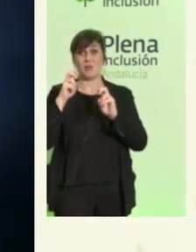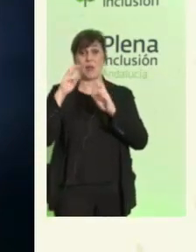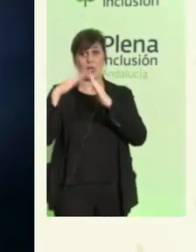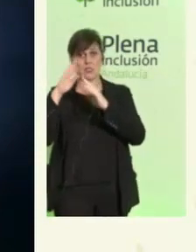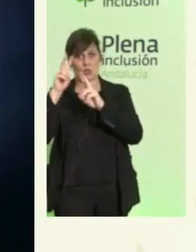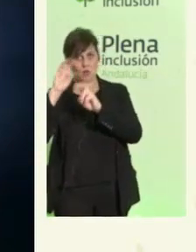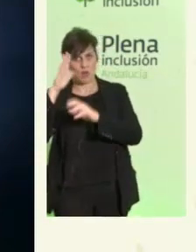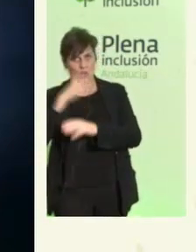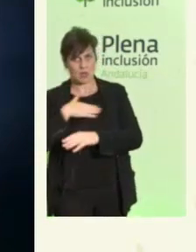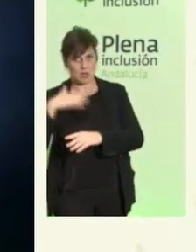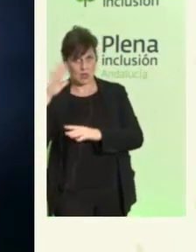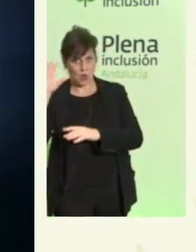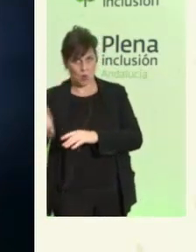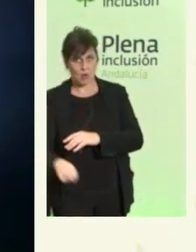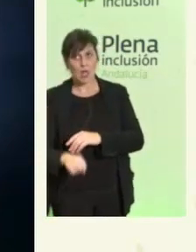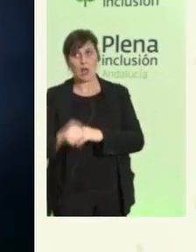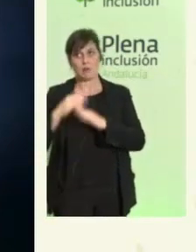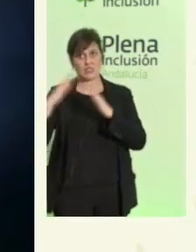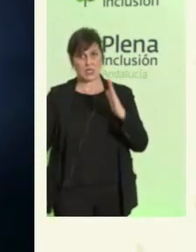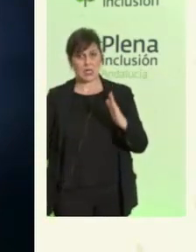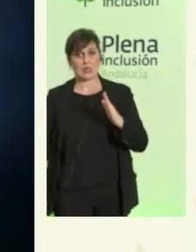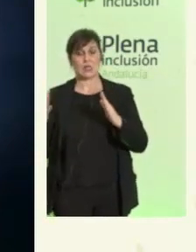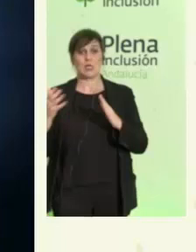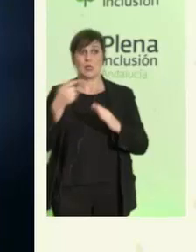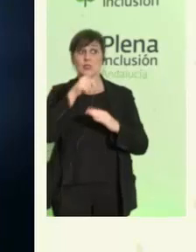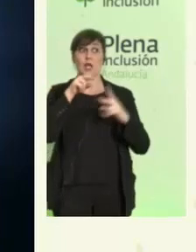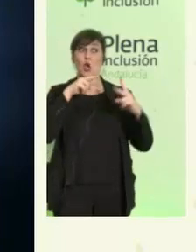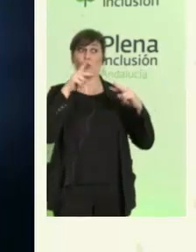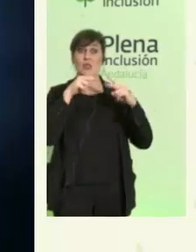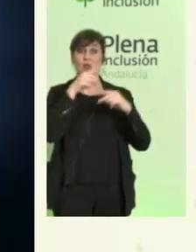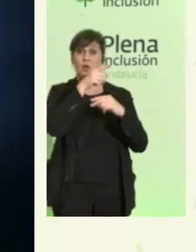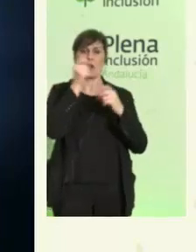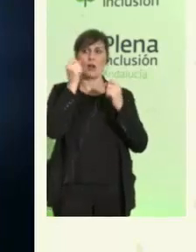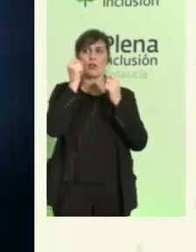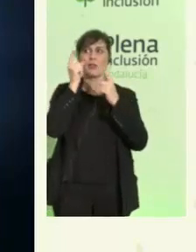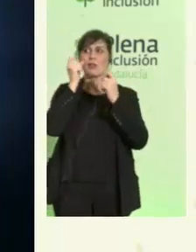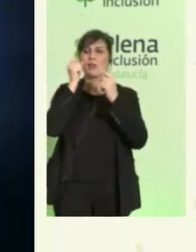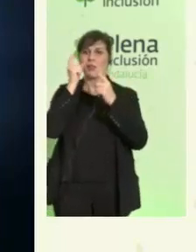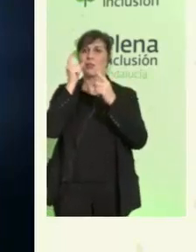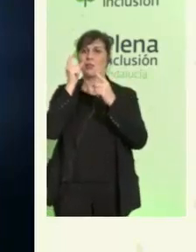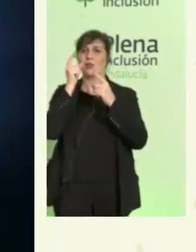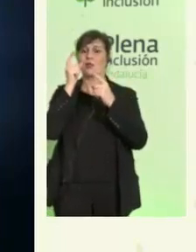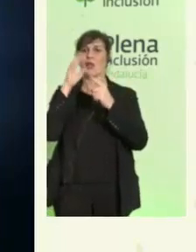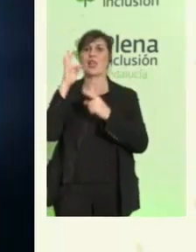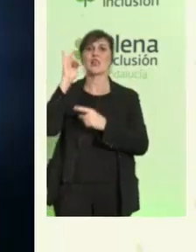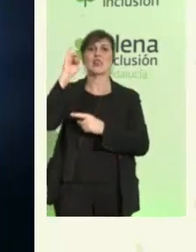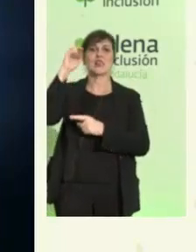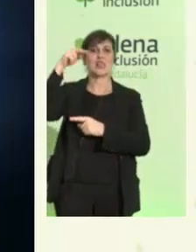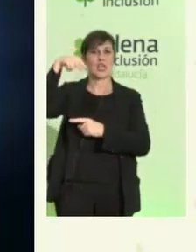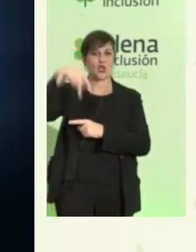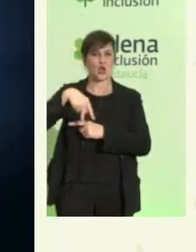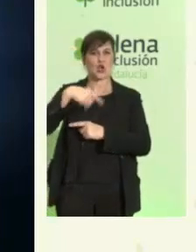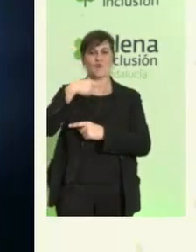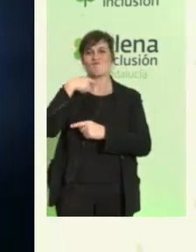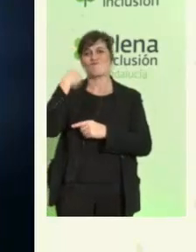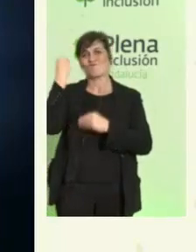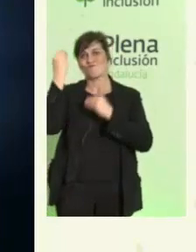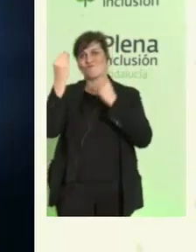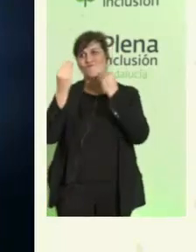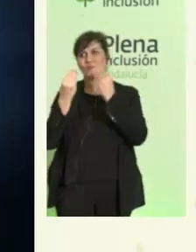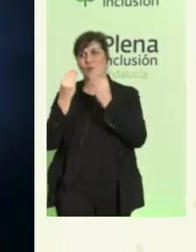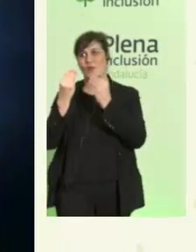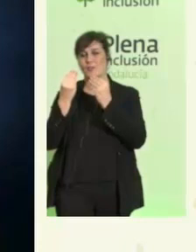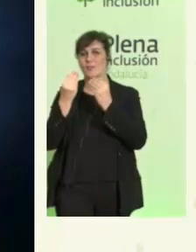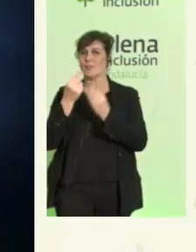esta conversación, se dio cuenta de un par de cosas y una de ellas era que él de hecho no